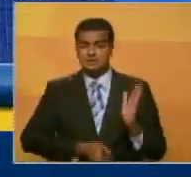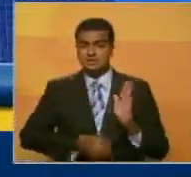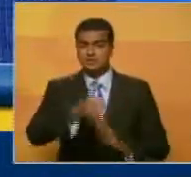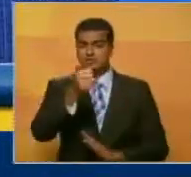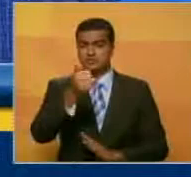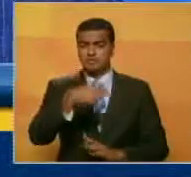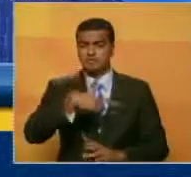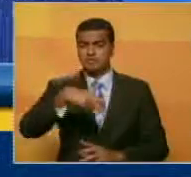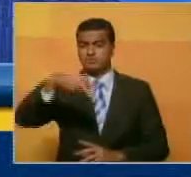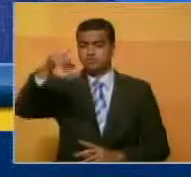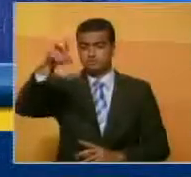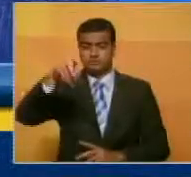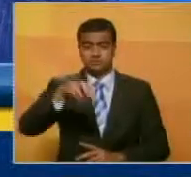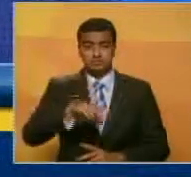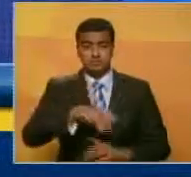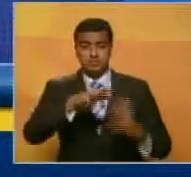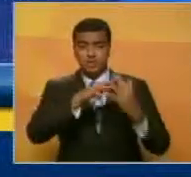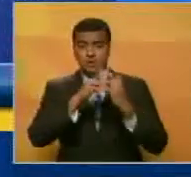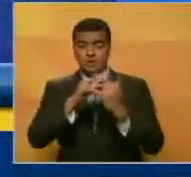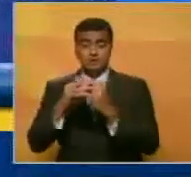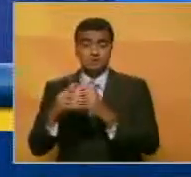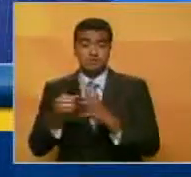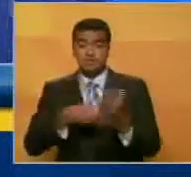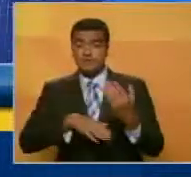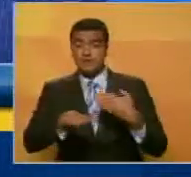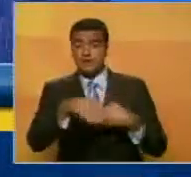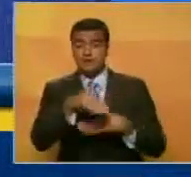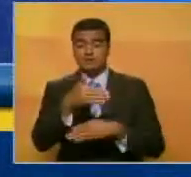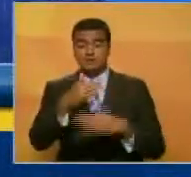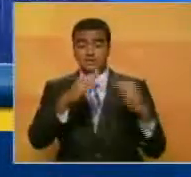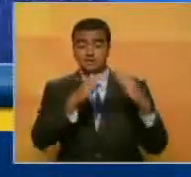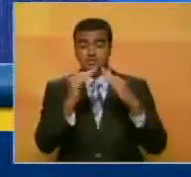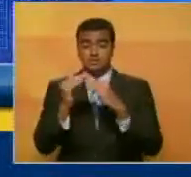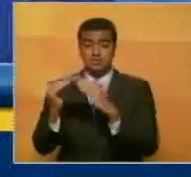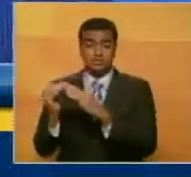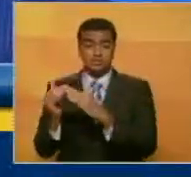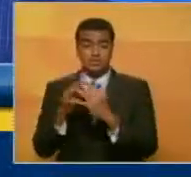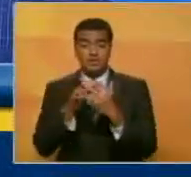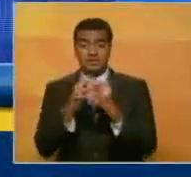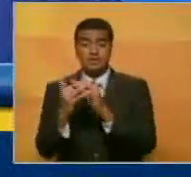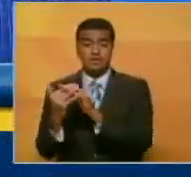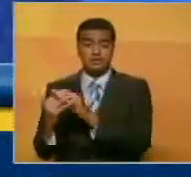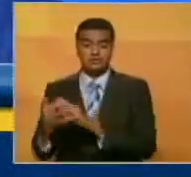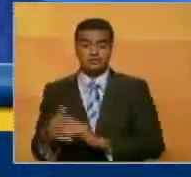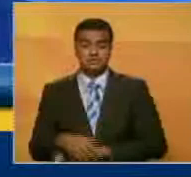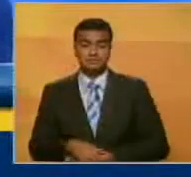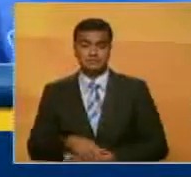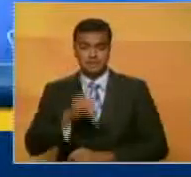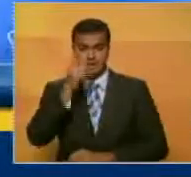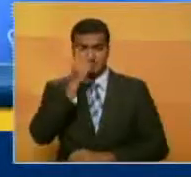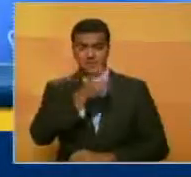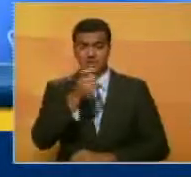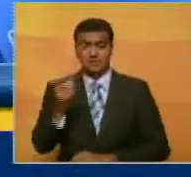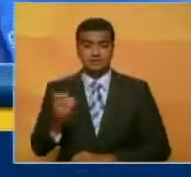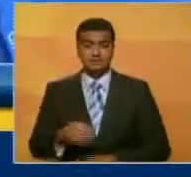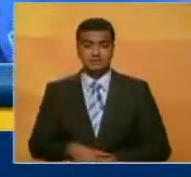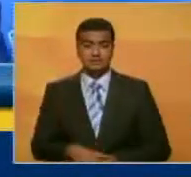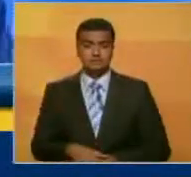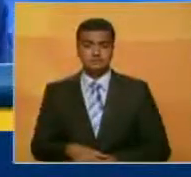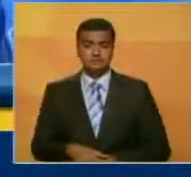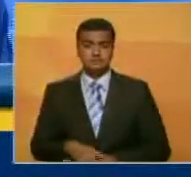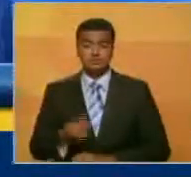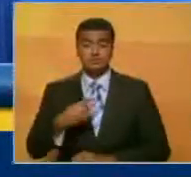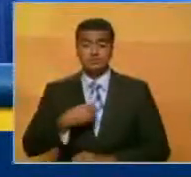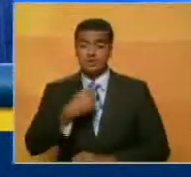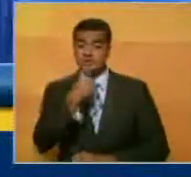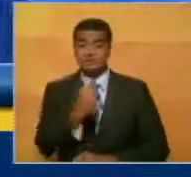baja cerro. Un hombre que va a las urbanizaciones, que se mete en los barrios, que escucha a la gente. Yo más bien